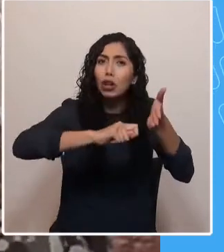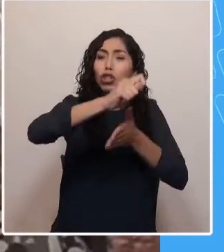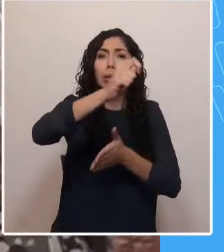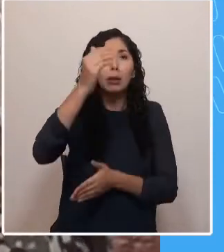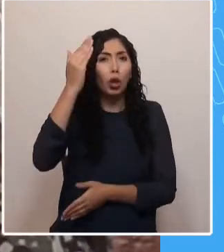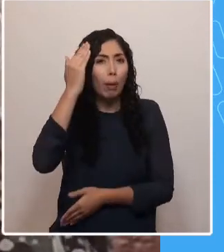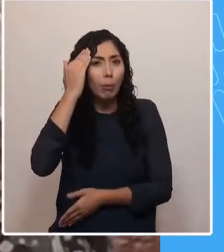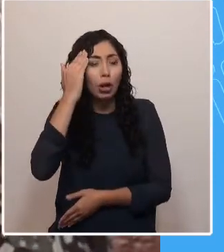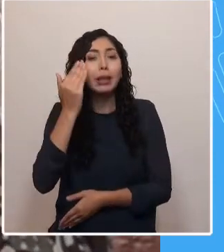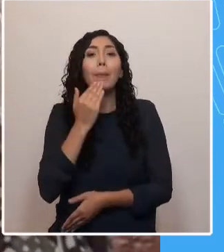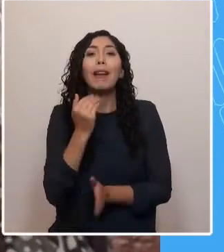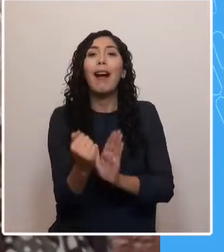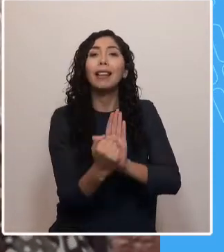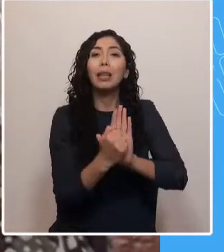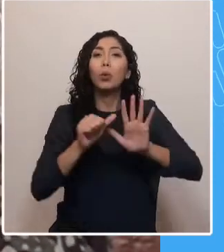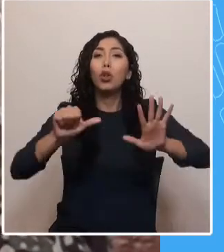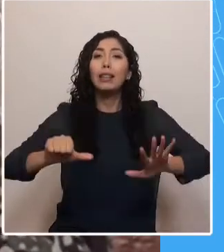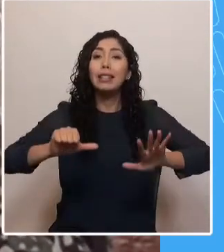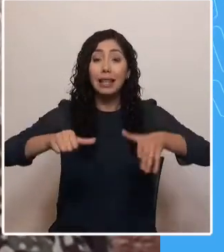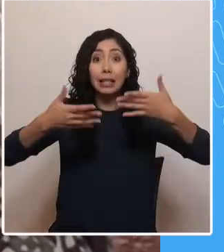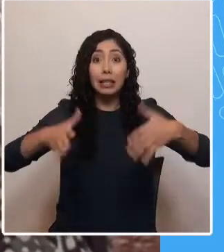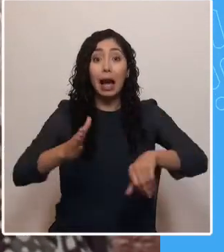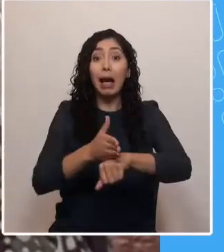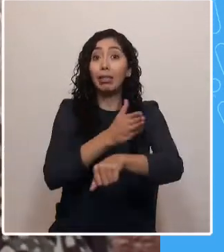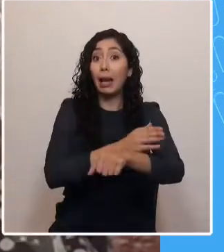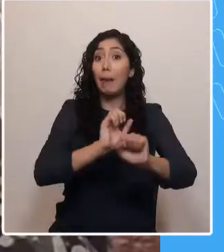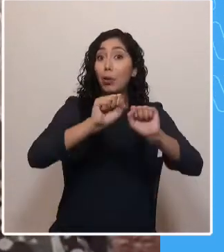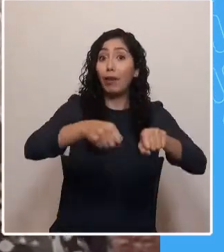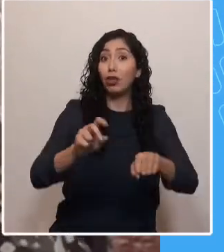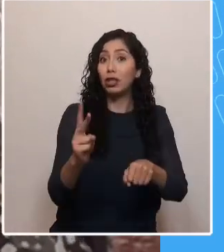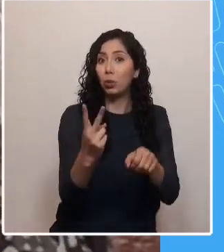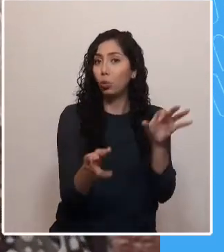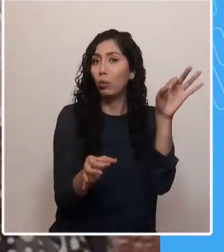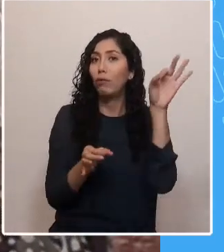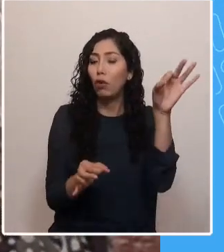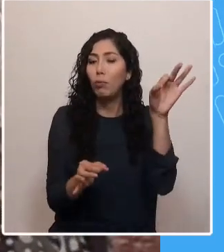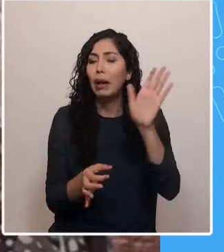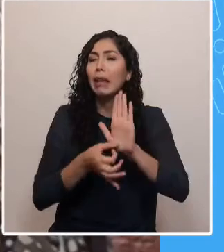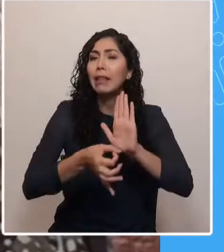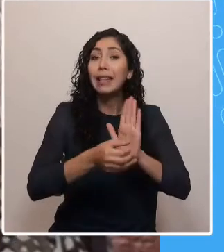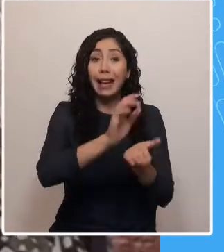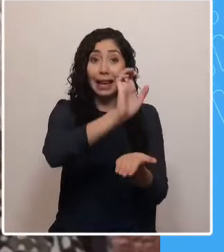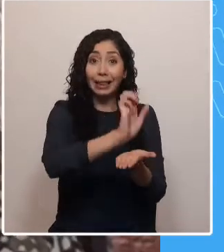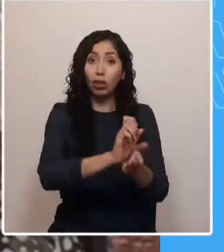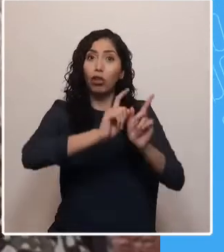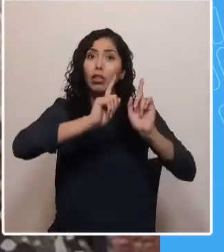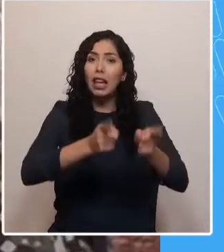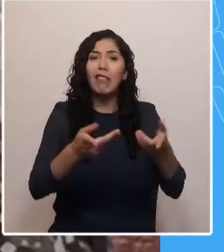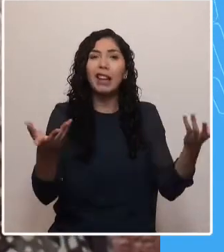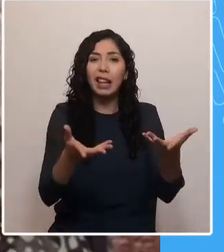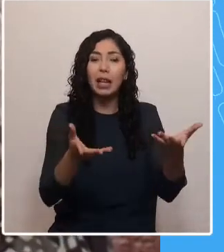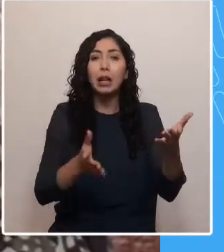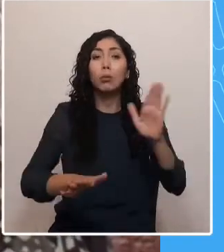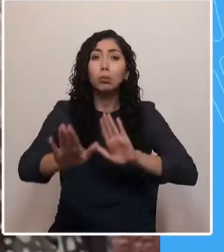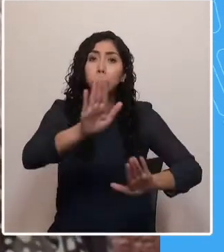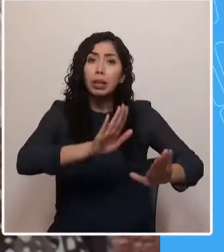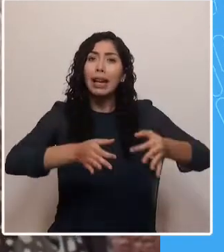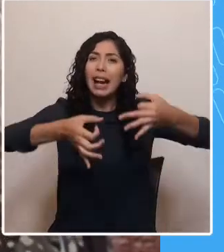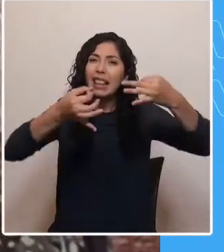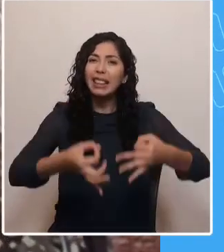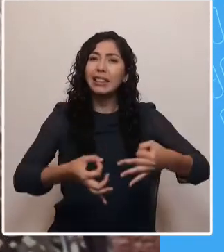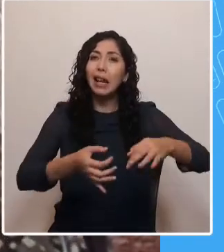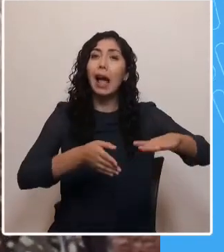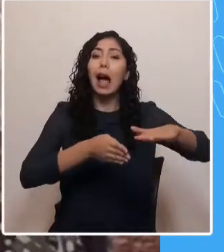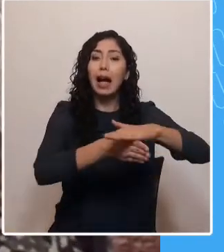el artículo 16, ya aprobado en el segundo informe, que hace mención a los deberes del Estado en preservar y garantizar el acceso a